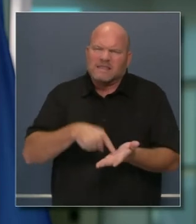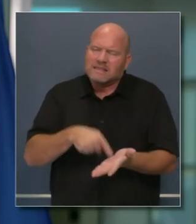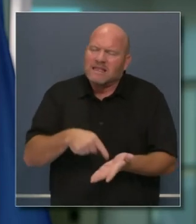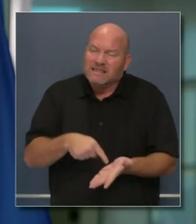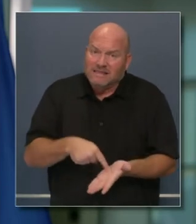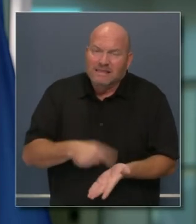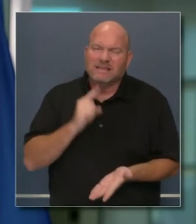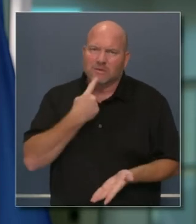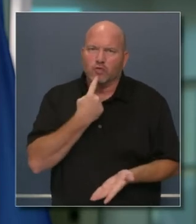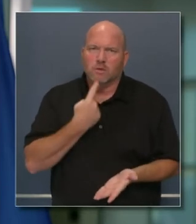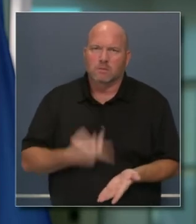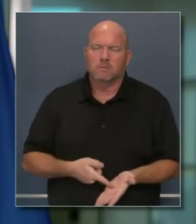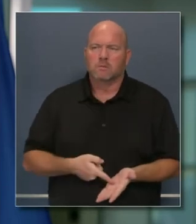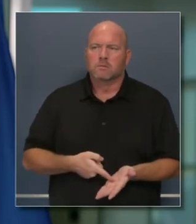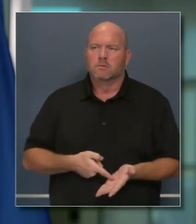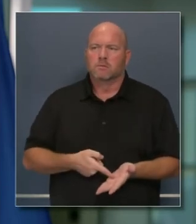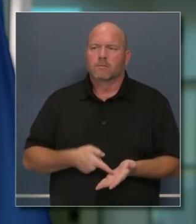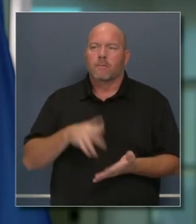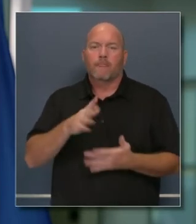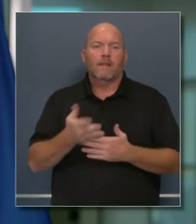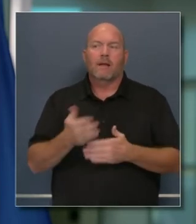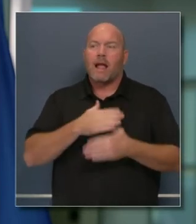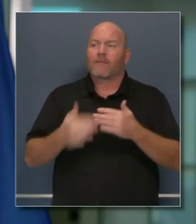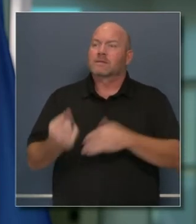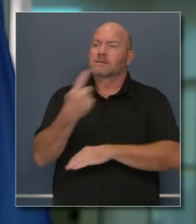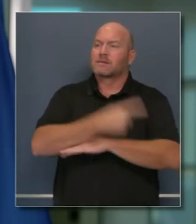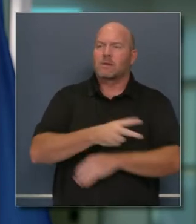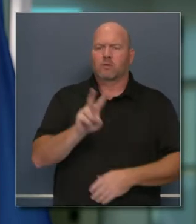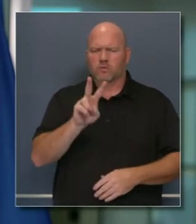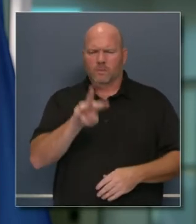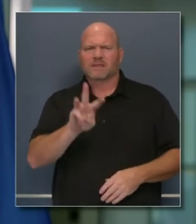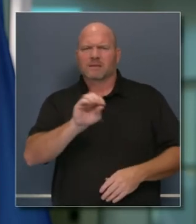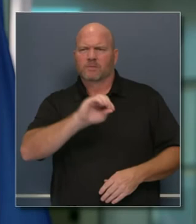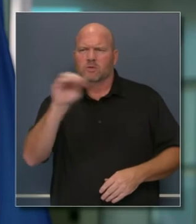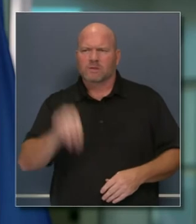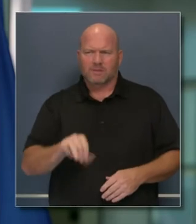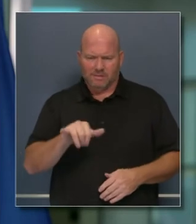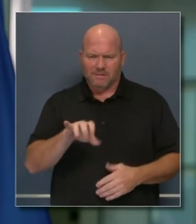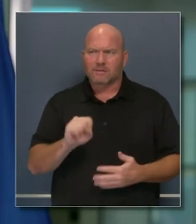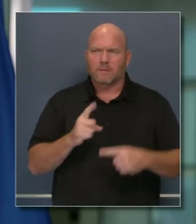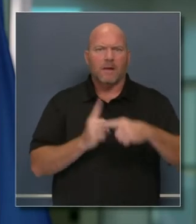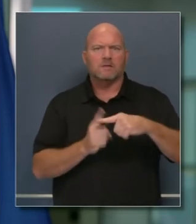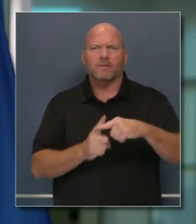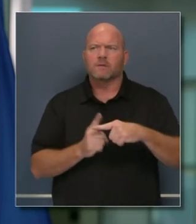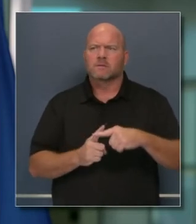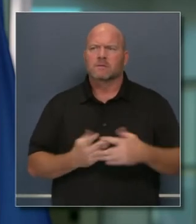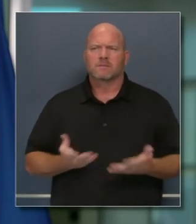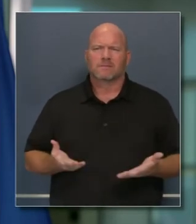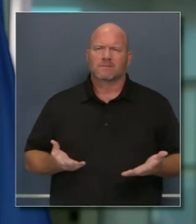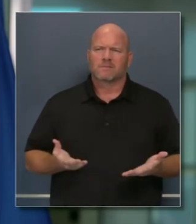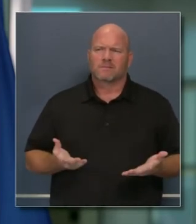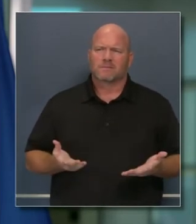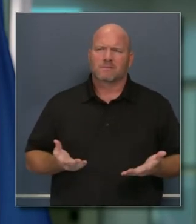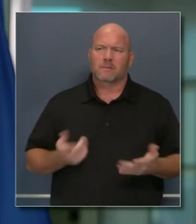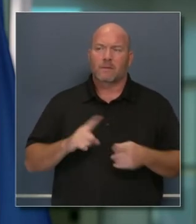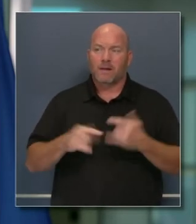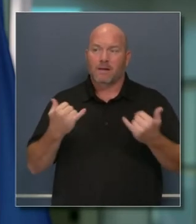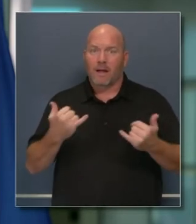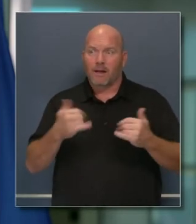serio. Al fin y al cabo, tal vez estemos a 2.6% de índice de positividad, pero